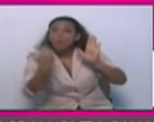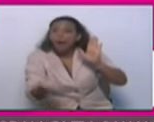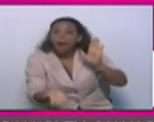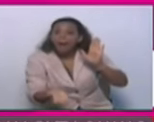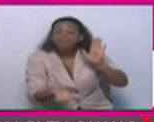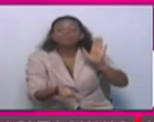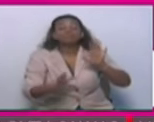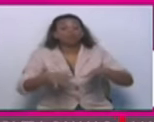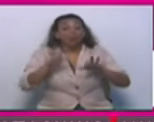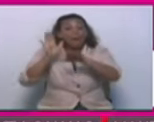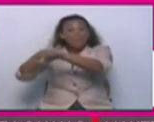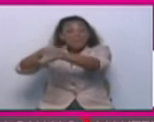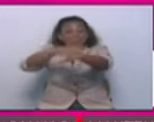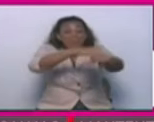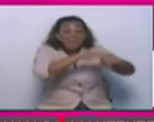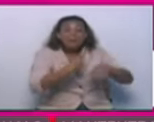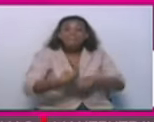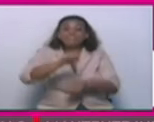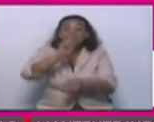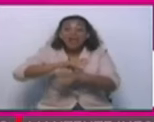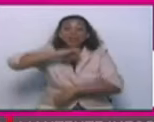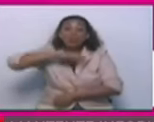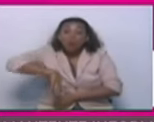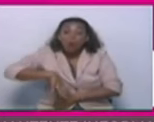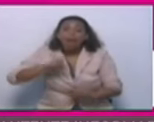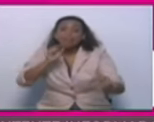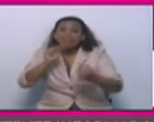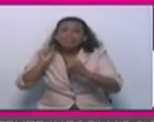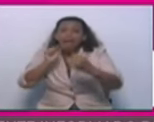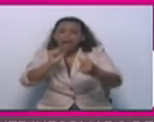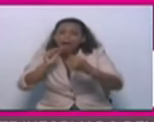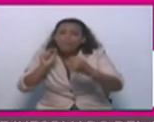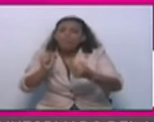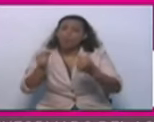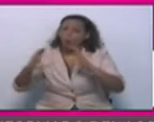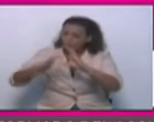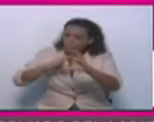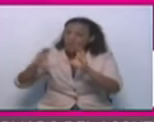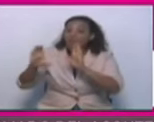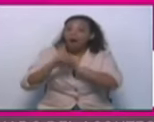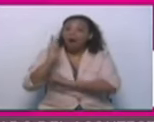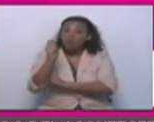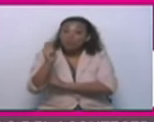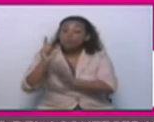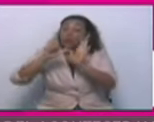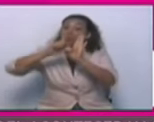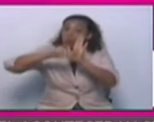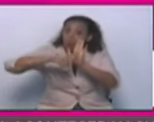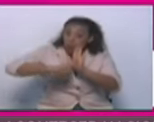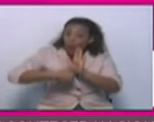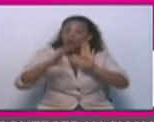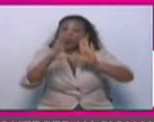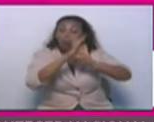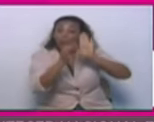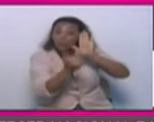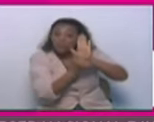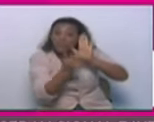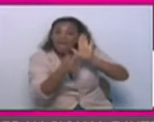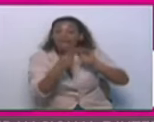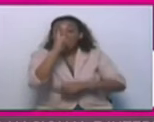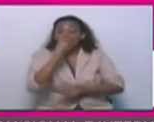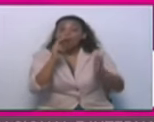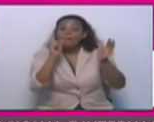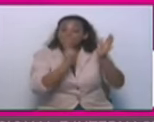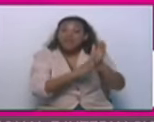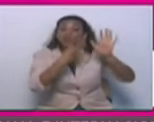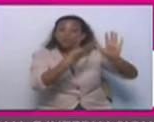Fue una gran convocatoria, por primera vez en la historia, un gran diálogo. Y la constitución que surgió del proceso popular constituyente del 99